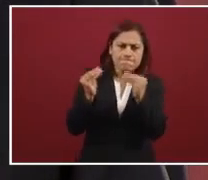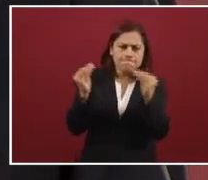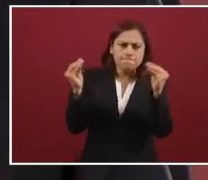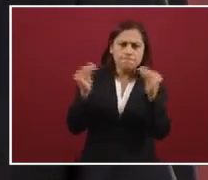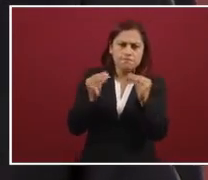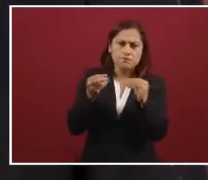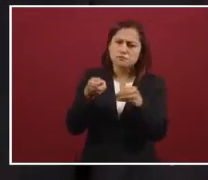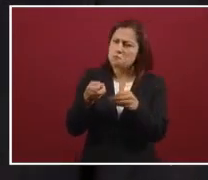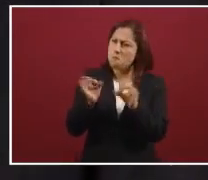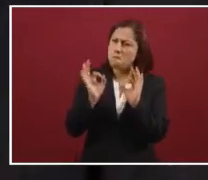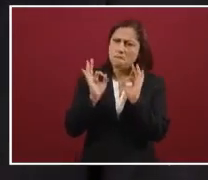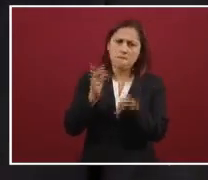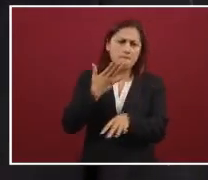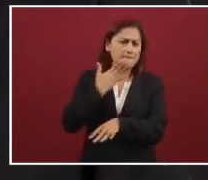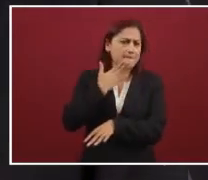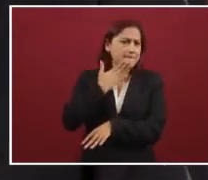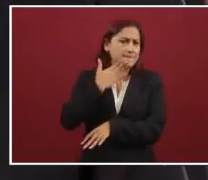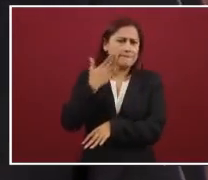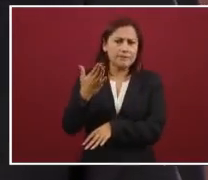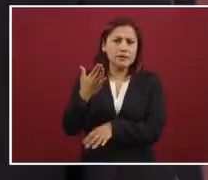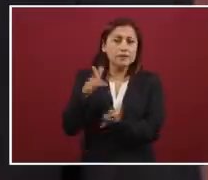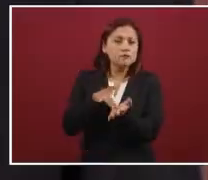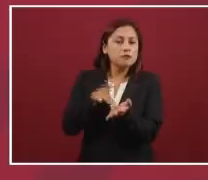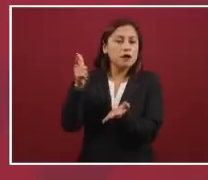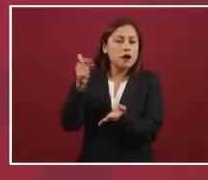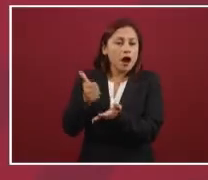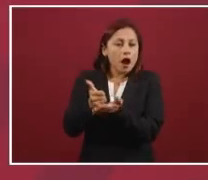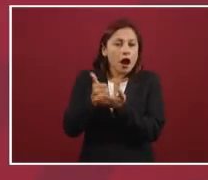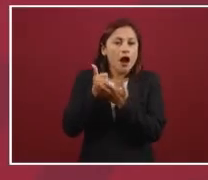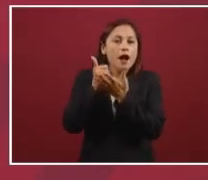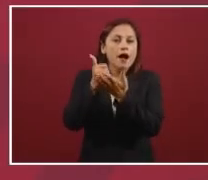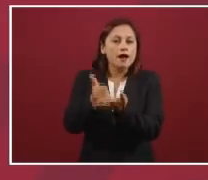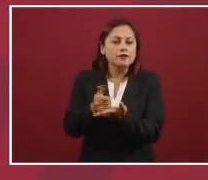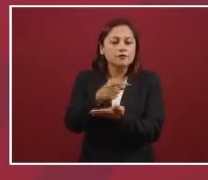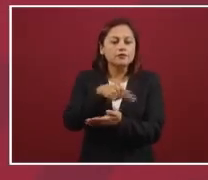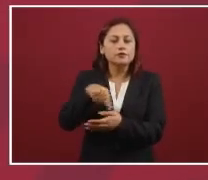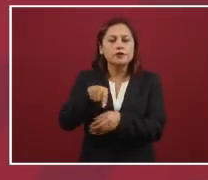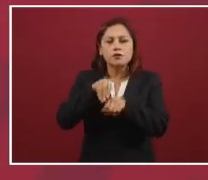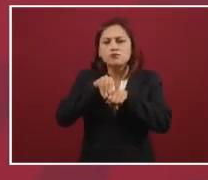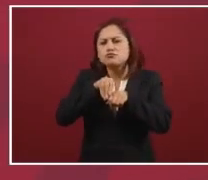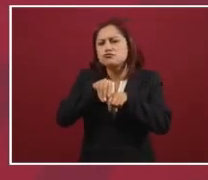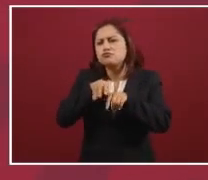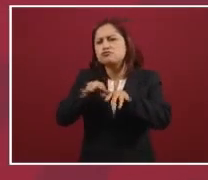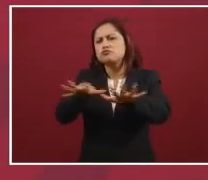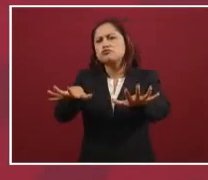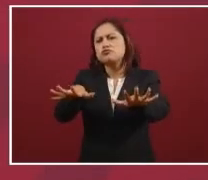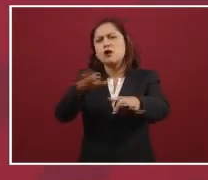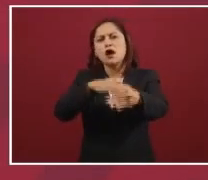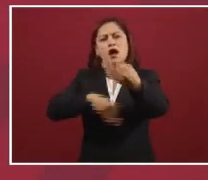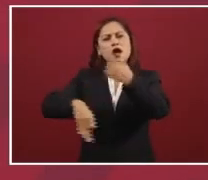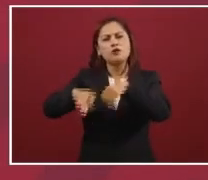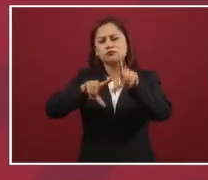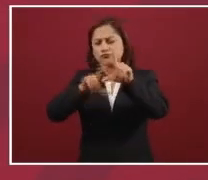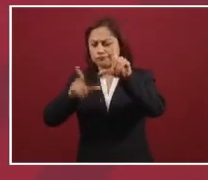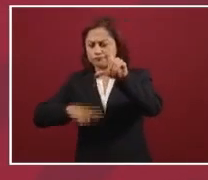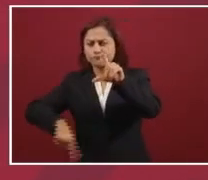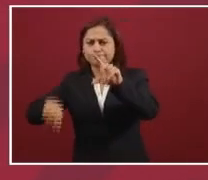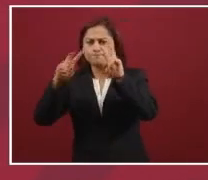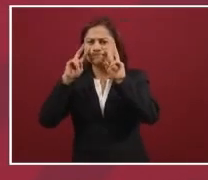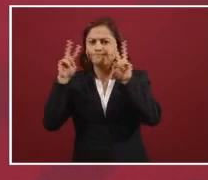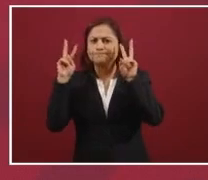queremos dar a conocer de manera masiva el plan de desarrollo,